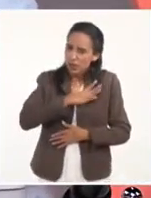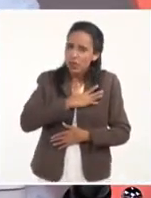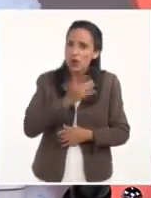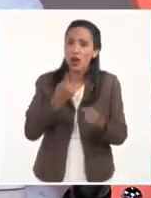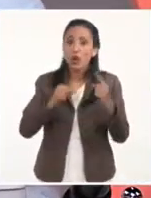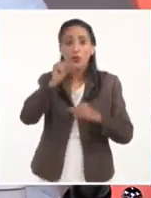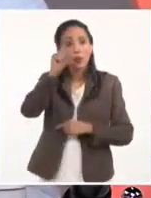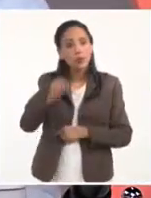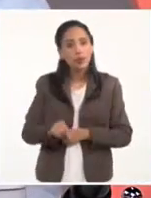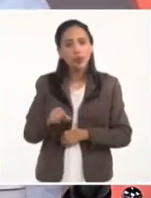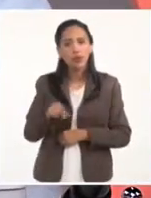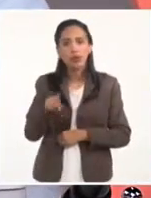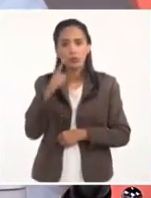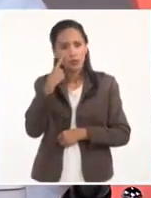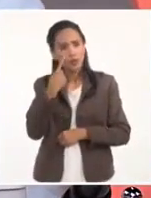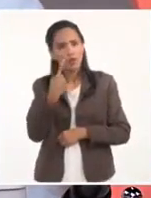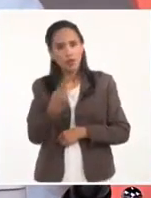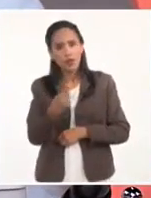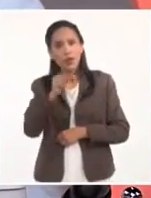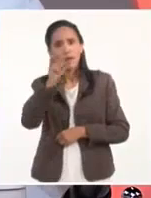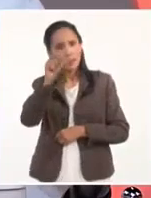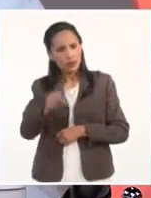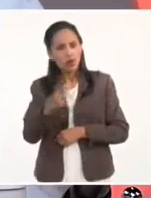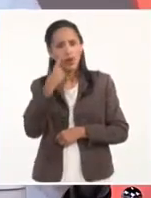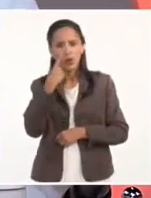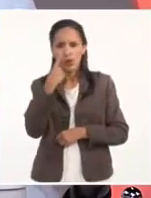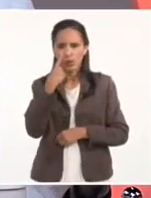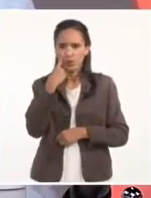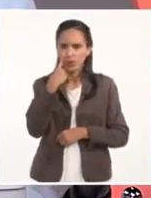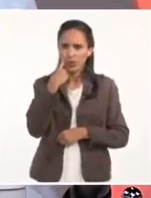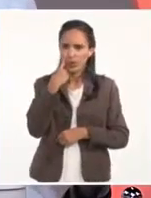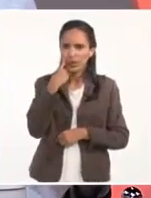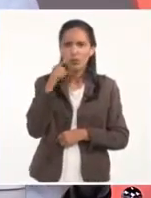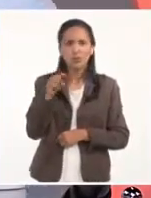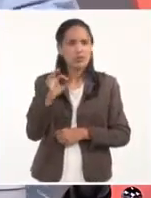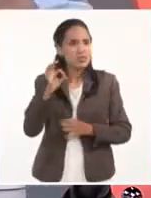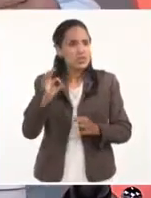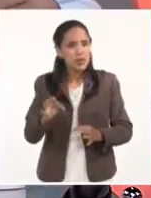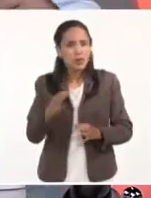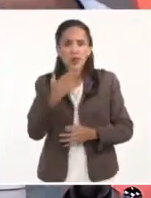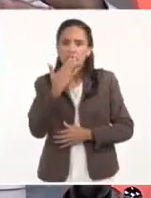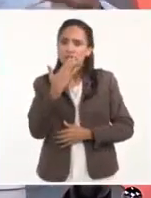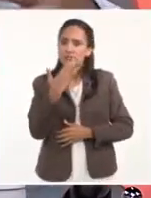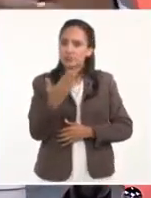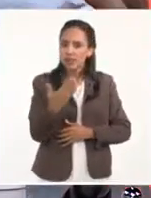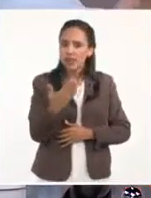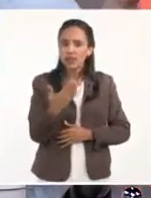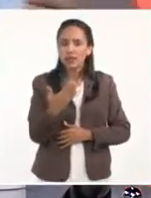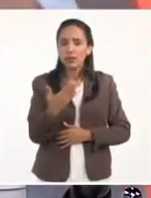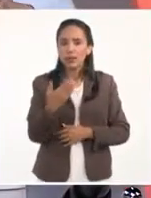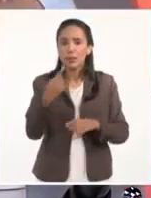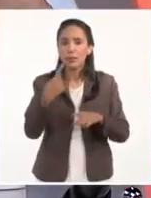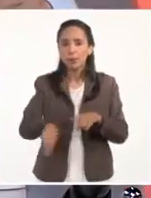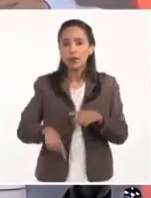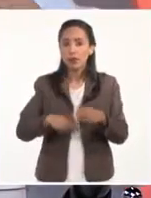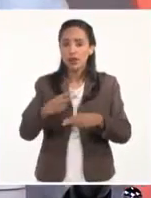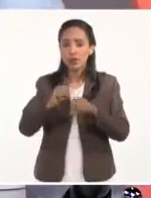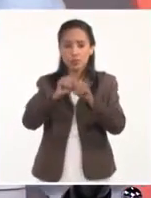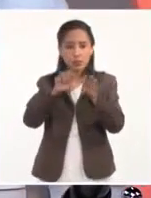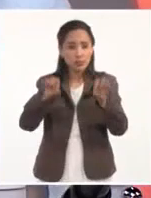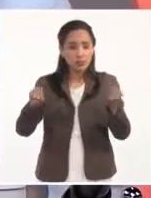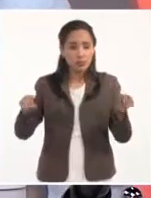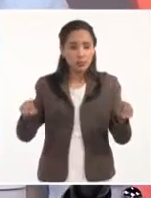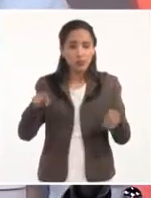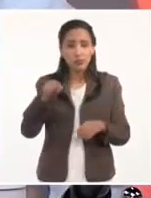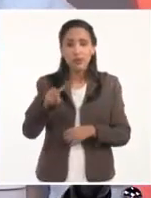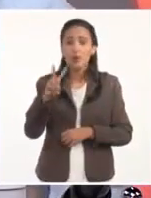admira que son personas conocidas que uno lo han mirado toda la vida y que han hecho pronunciamientos condenando la violencia